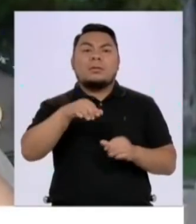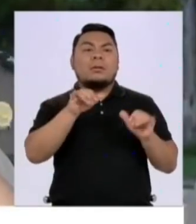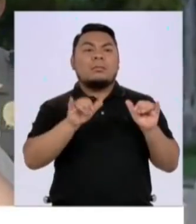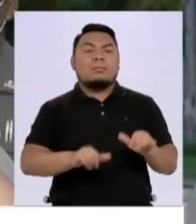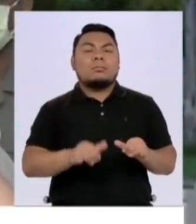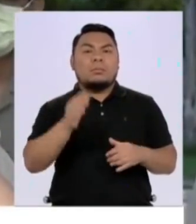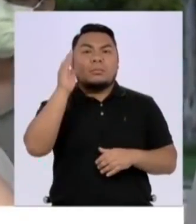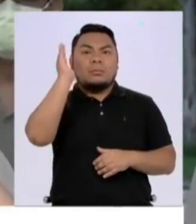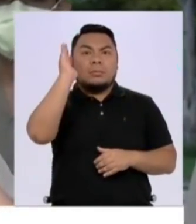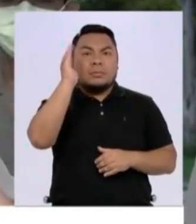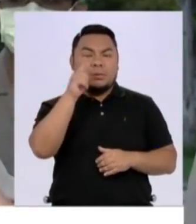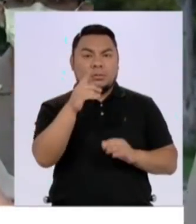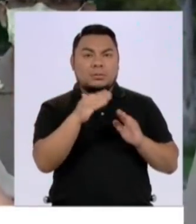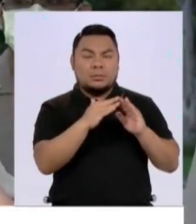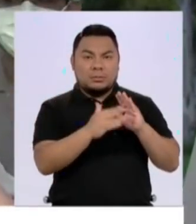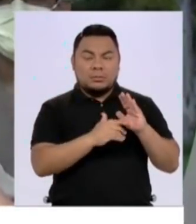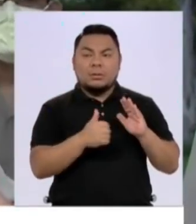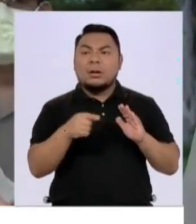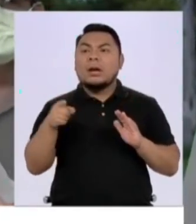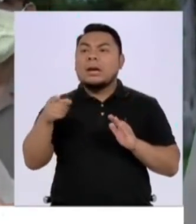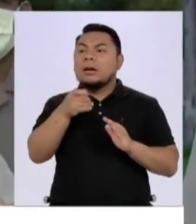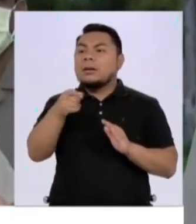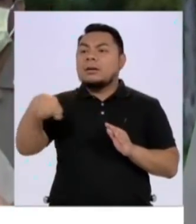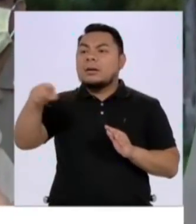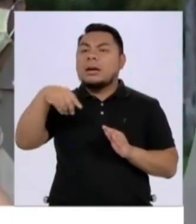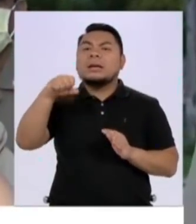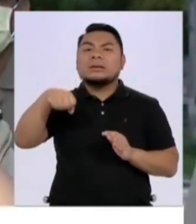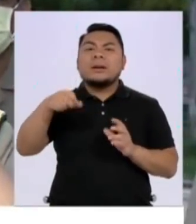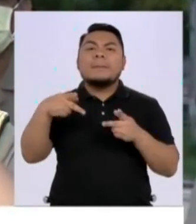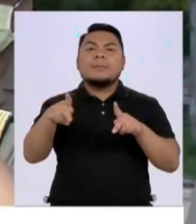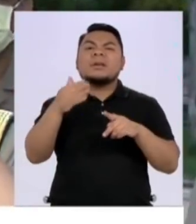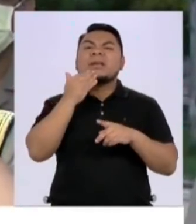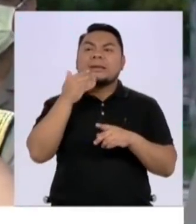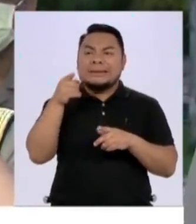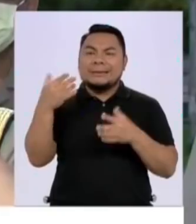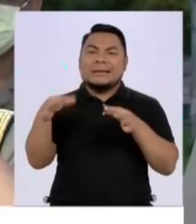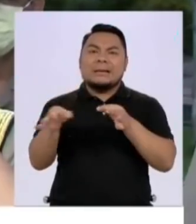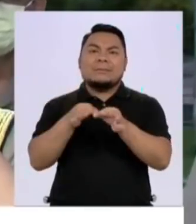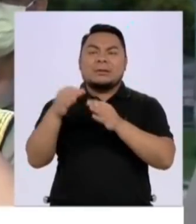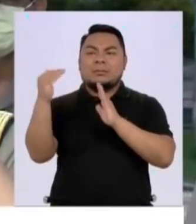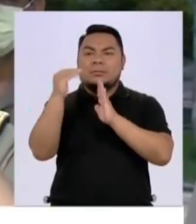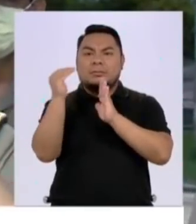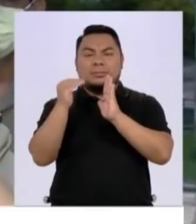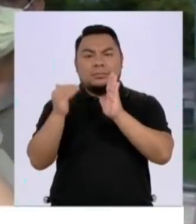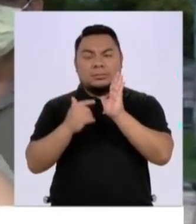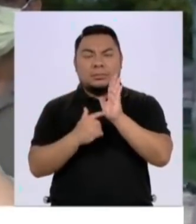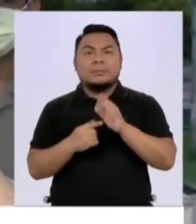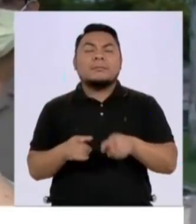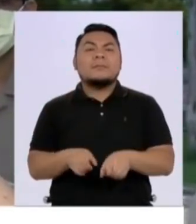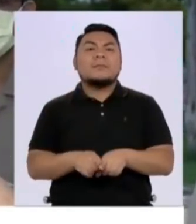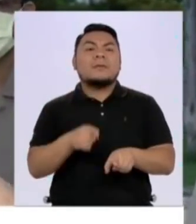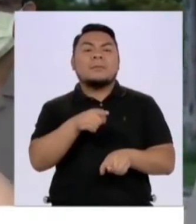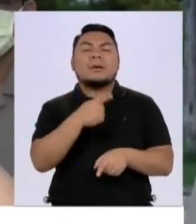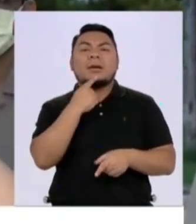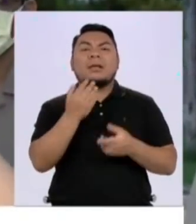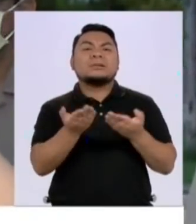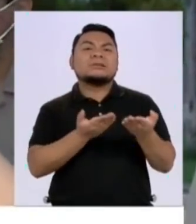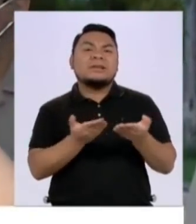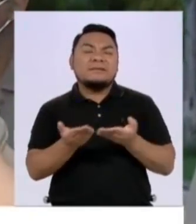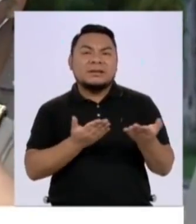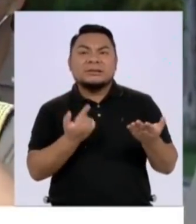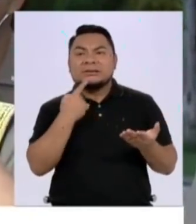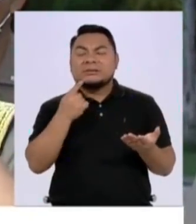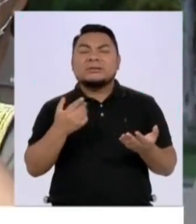y de aislamiento social. Entonces, tanto los que dan servicios esenciales, personal